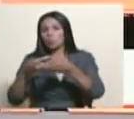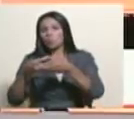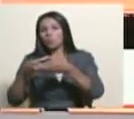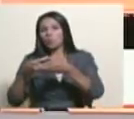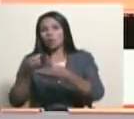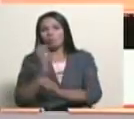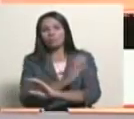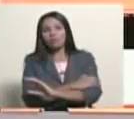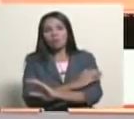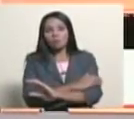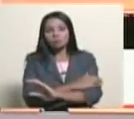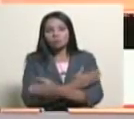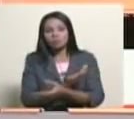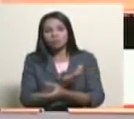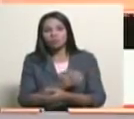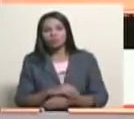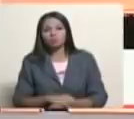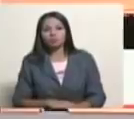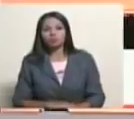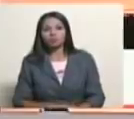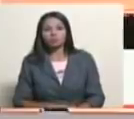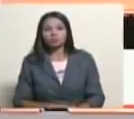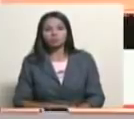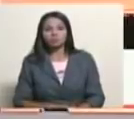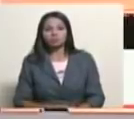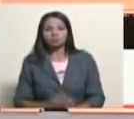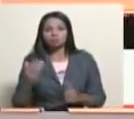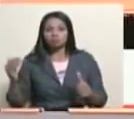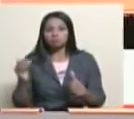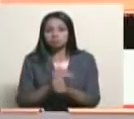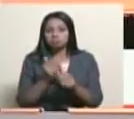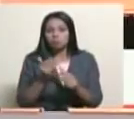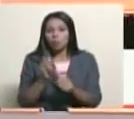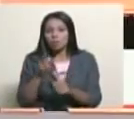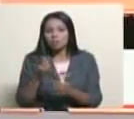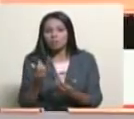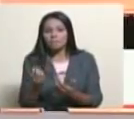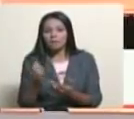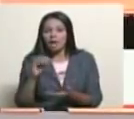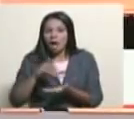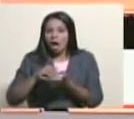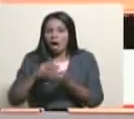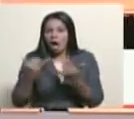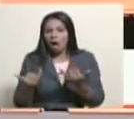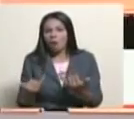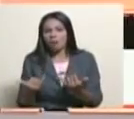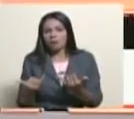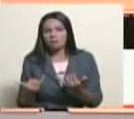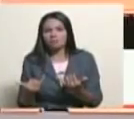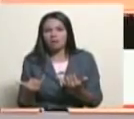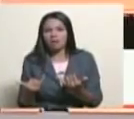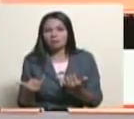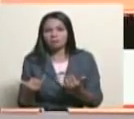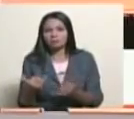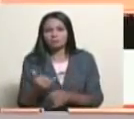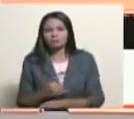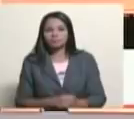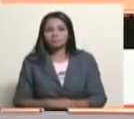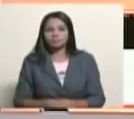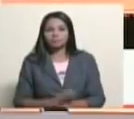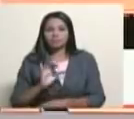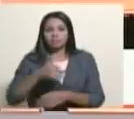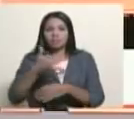de la oposición que se encuentra en este momento en el